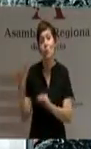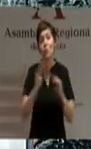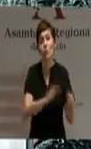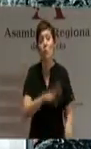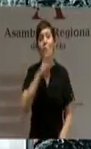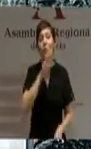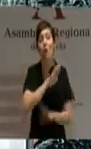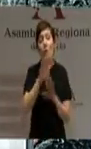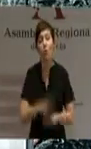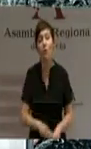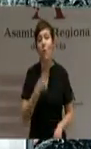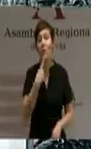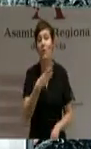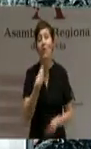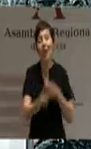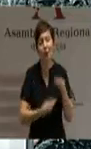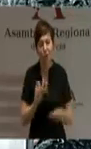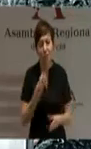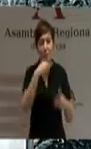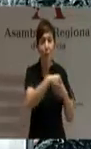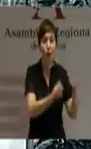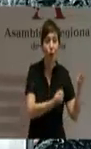coche o agarrarme de la mano del señor presidente.